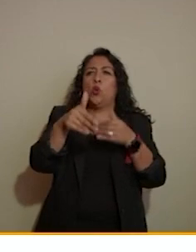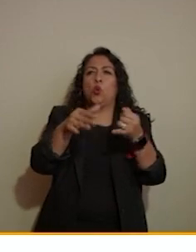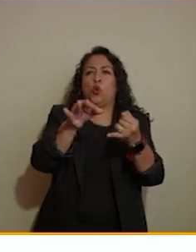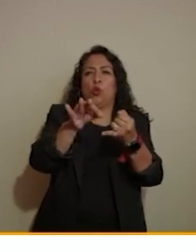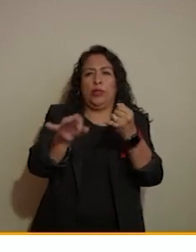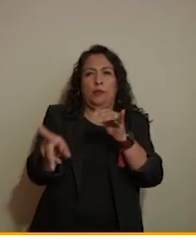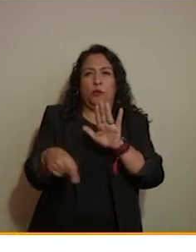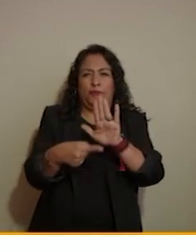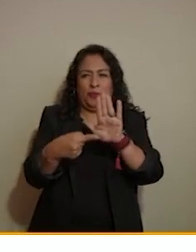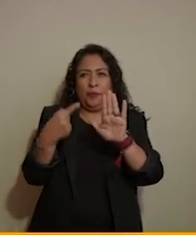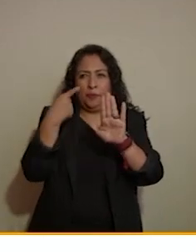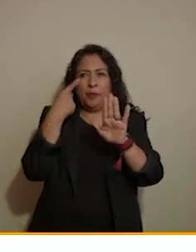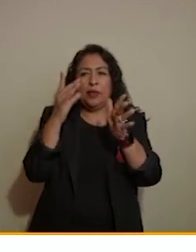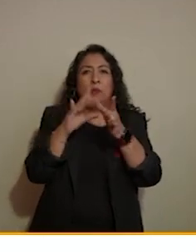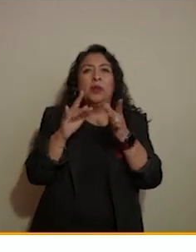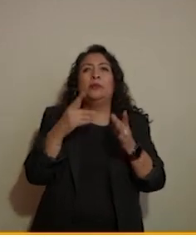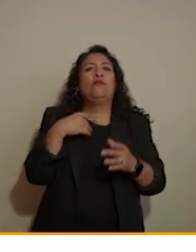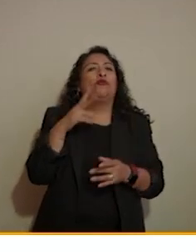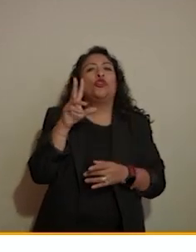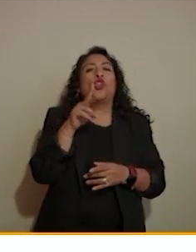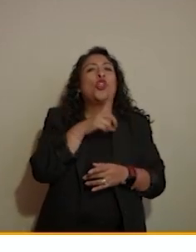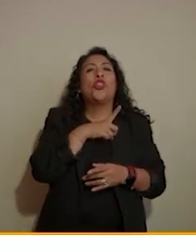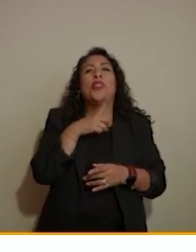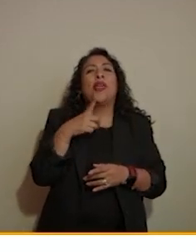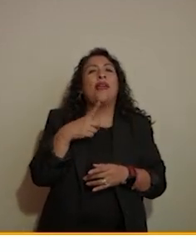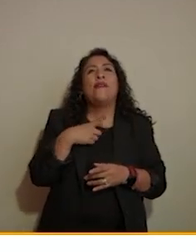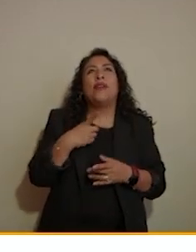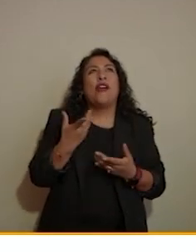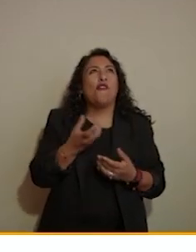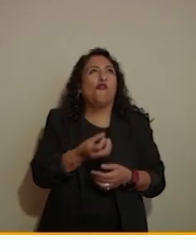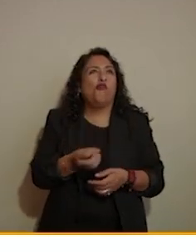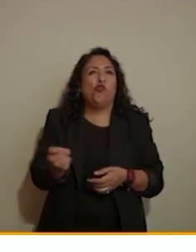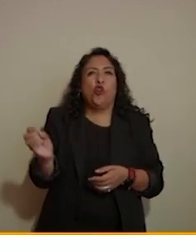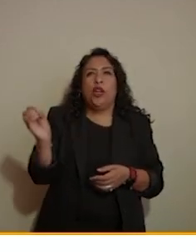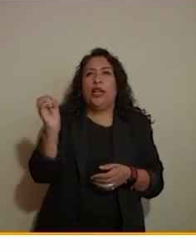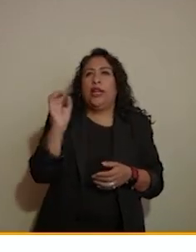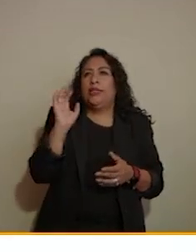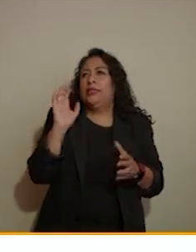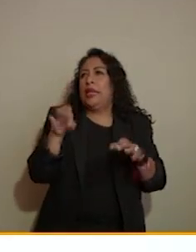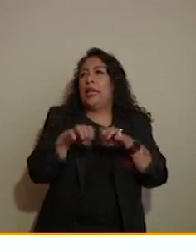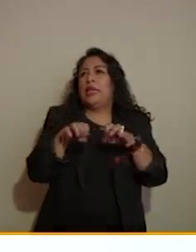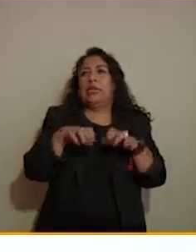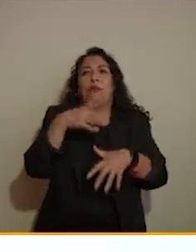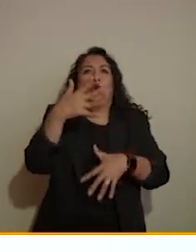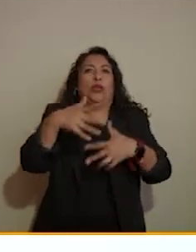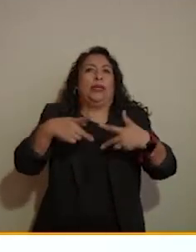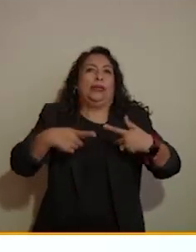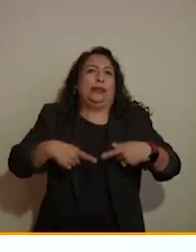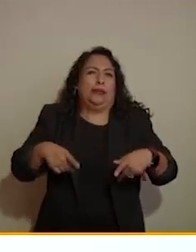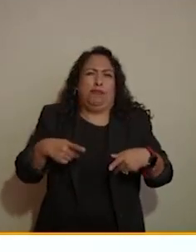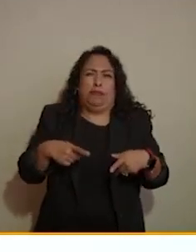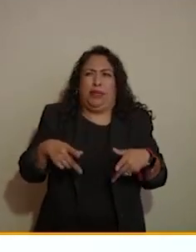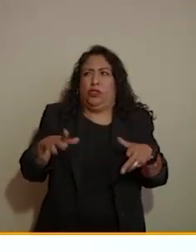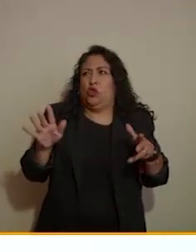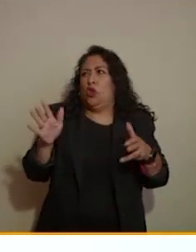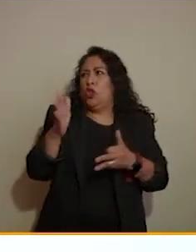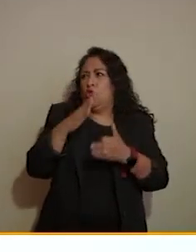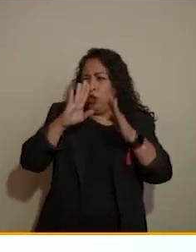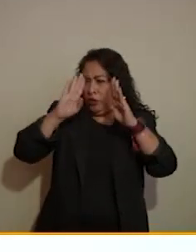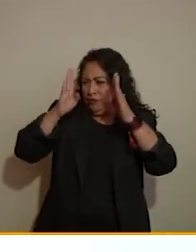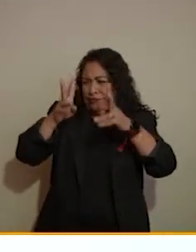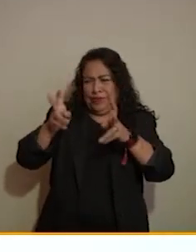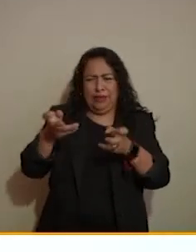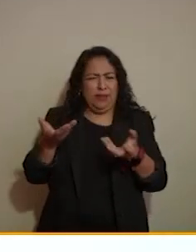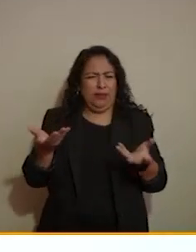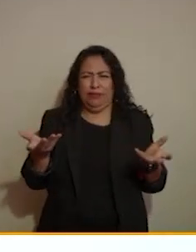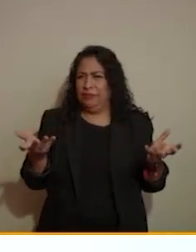presentación. No tiene que haber un equipo de 15 personas totalmente dedicado al tema.